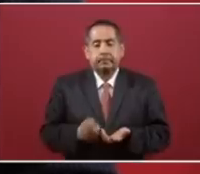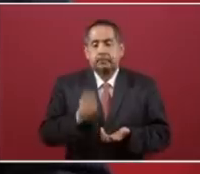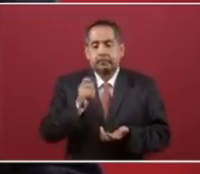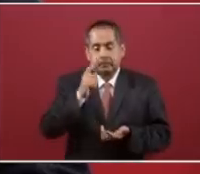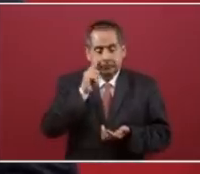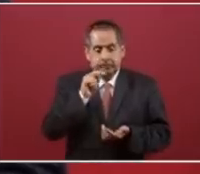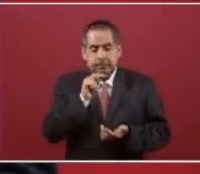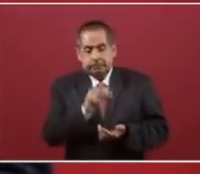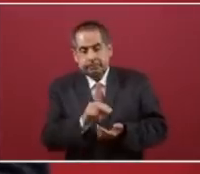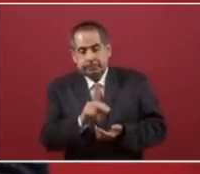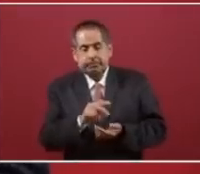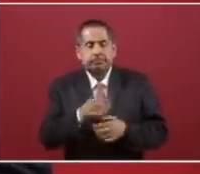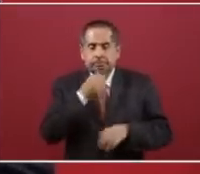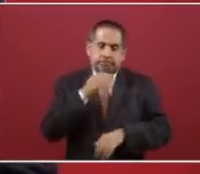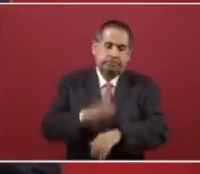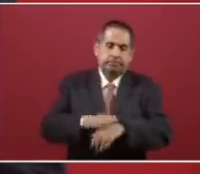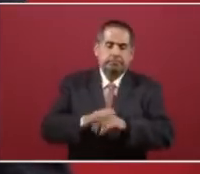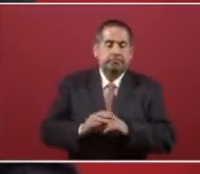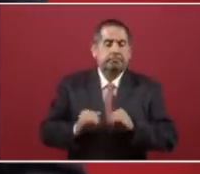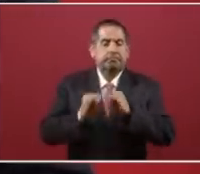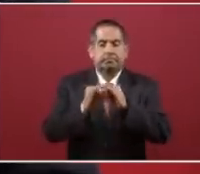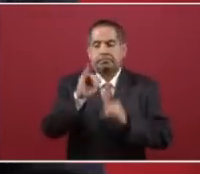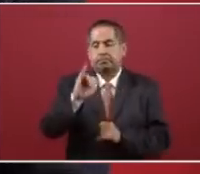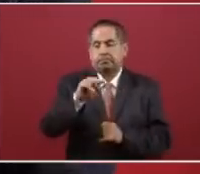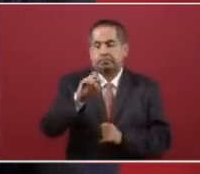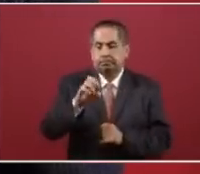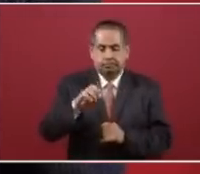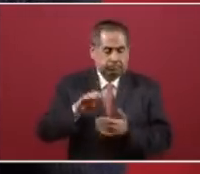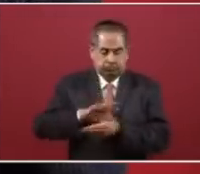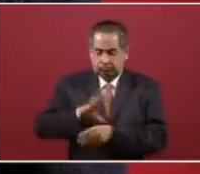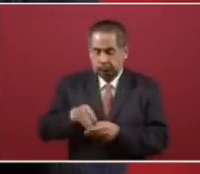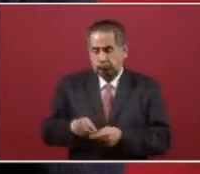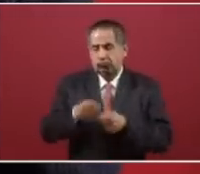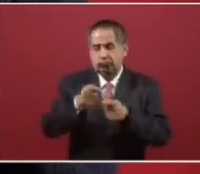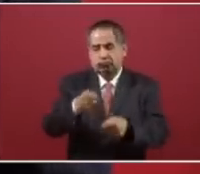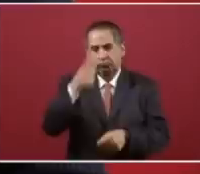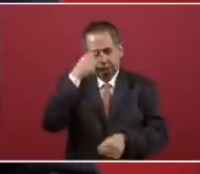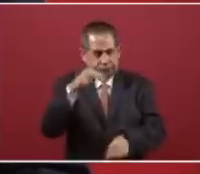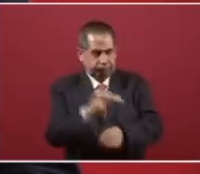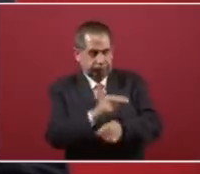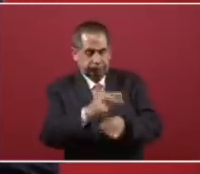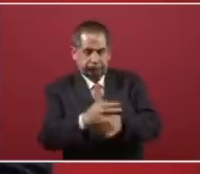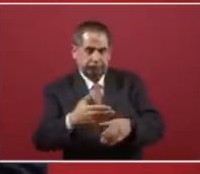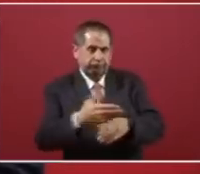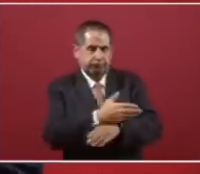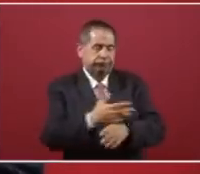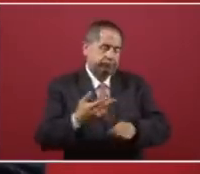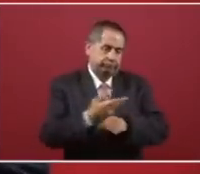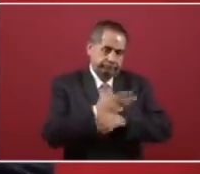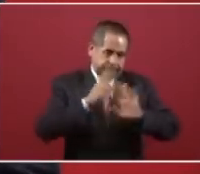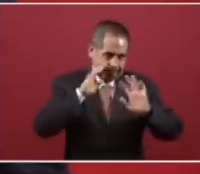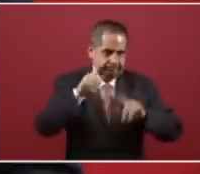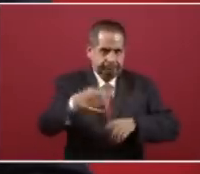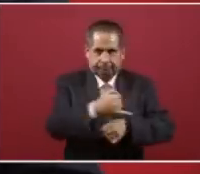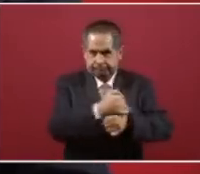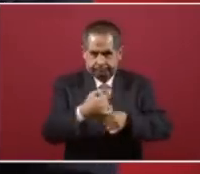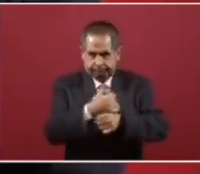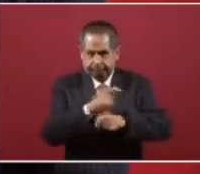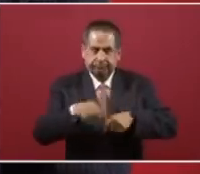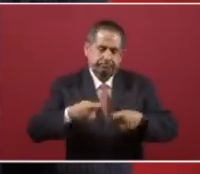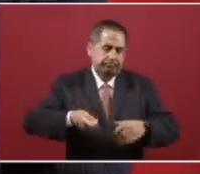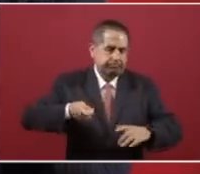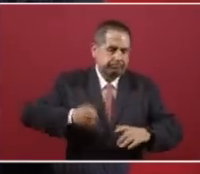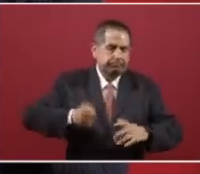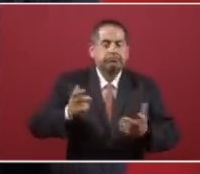vista al instituto nacional electoral para efectos de que en ejercicio sus facultades de fiscalización determinen lo que conforme a derecho corresponda se